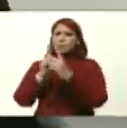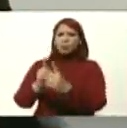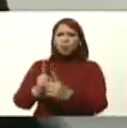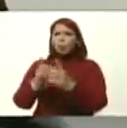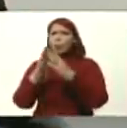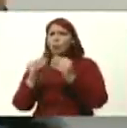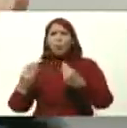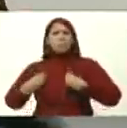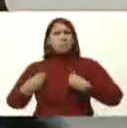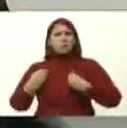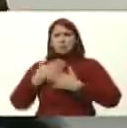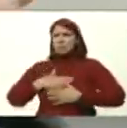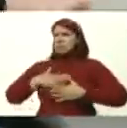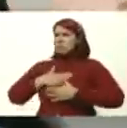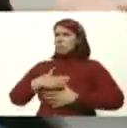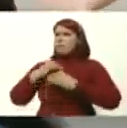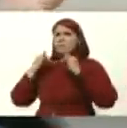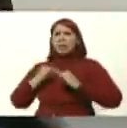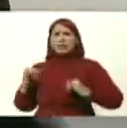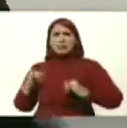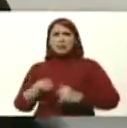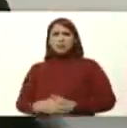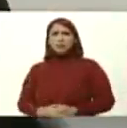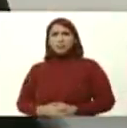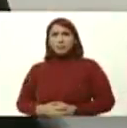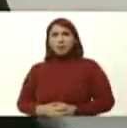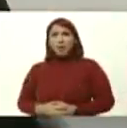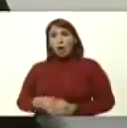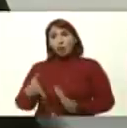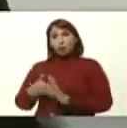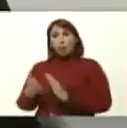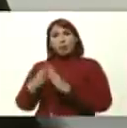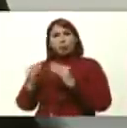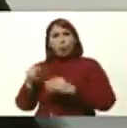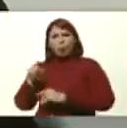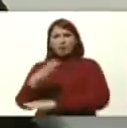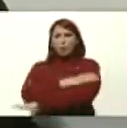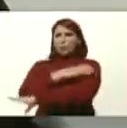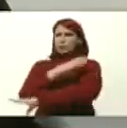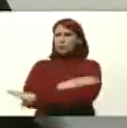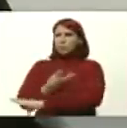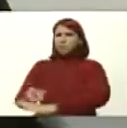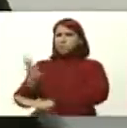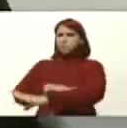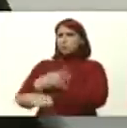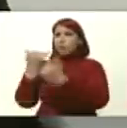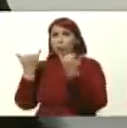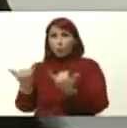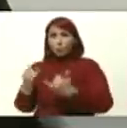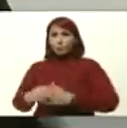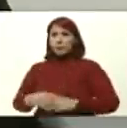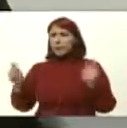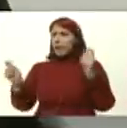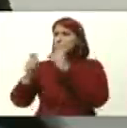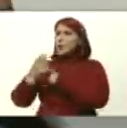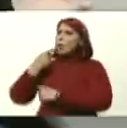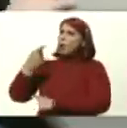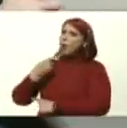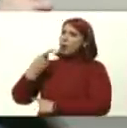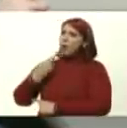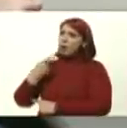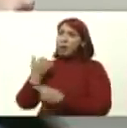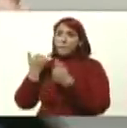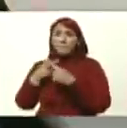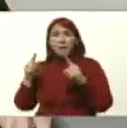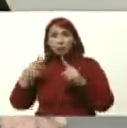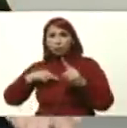vamos a vivir chéveres, todos vamos a vivir felices, sobre todo esta oposición que usted señala, la oposición radical que ahora cambió su discurso, pero así